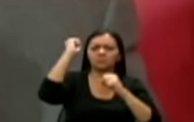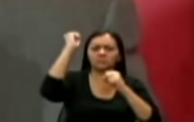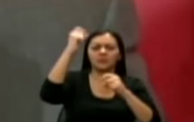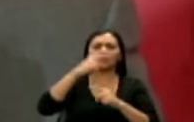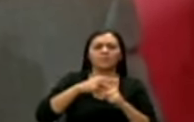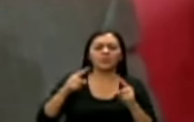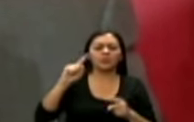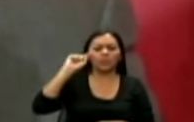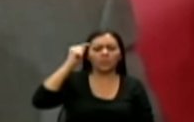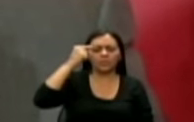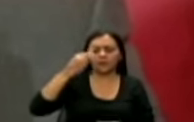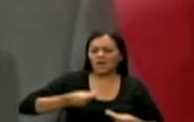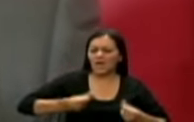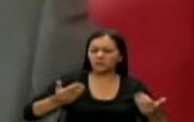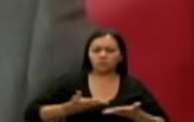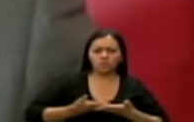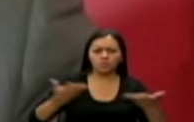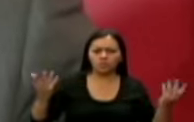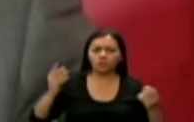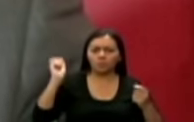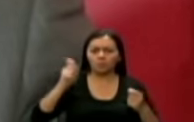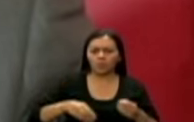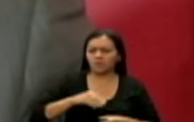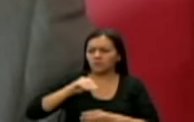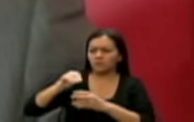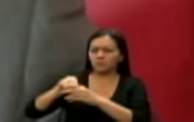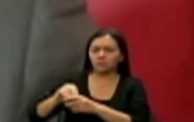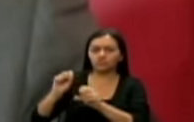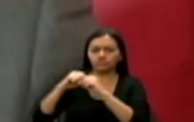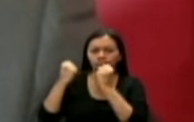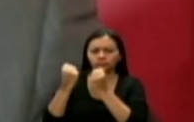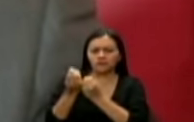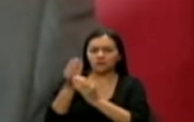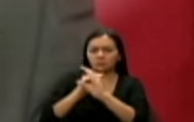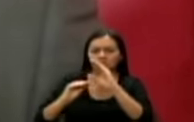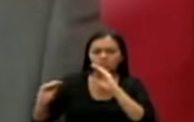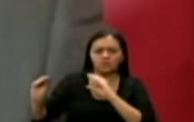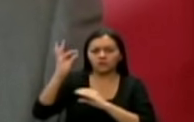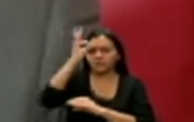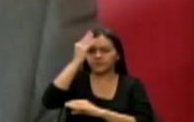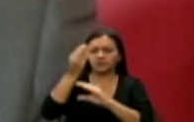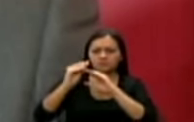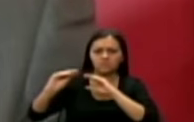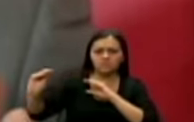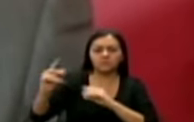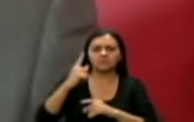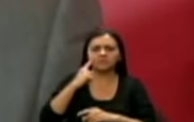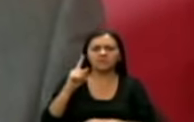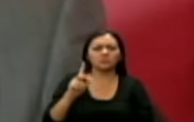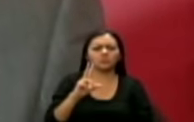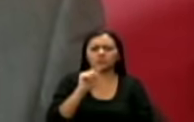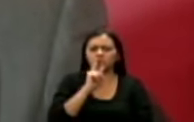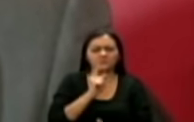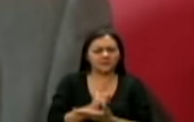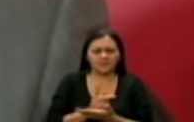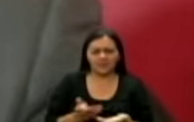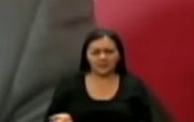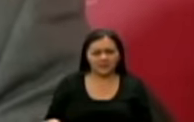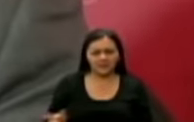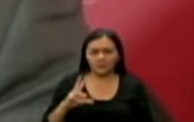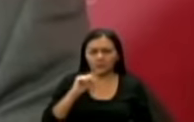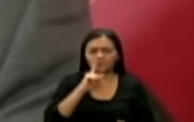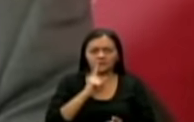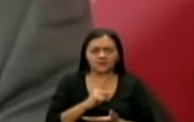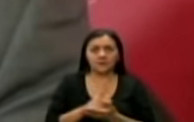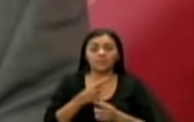gobierno está gastando plata que podía haber puesto en políticas sociales, en hospitales, etc., para construir estadios, que no era cierto, pero